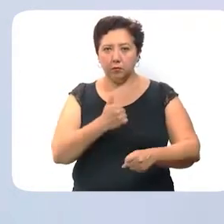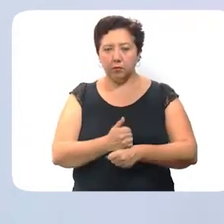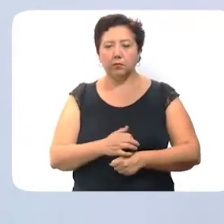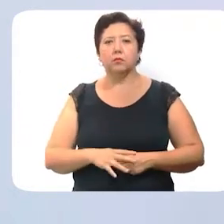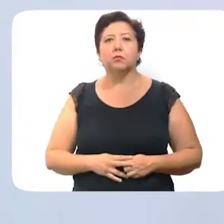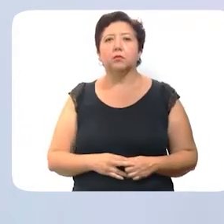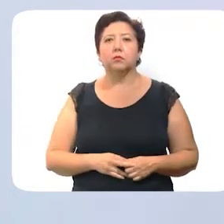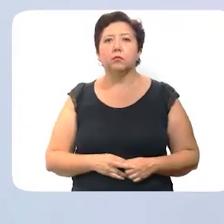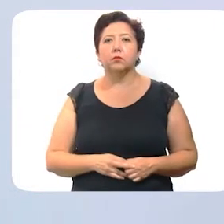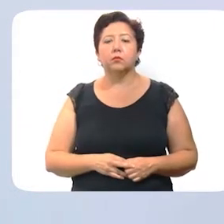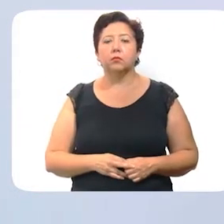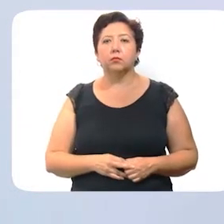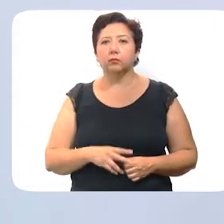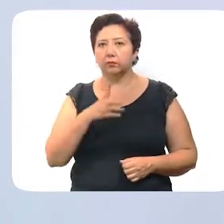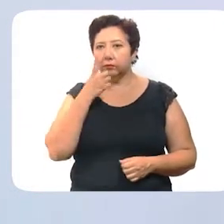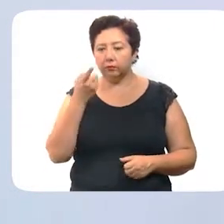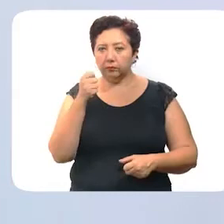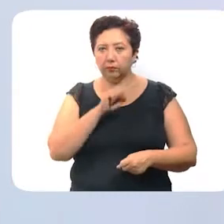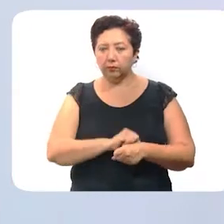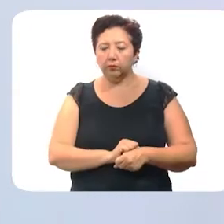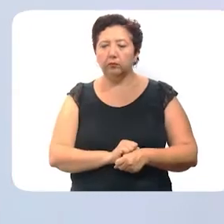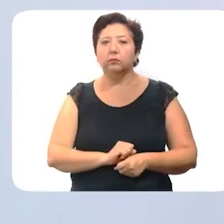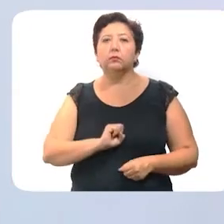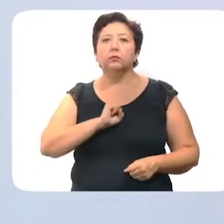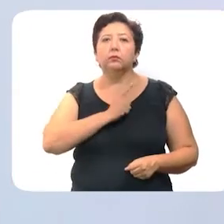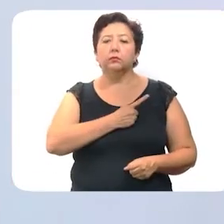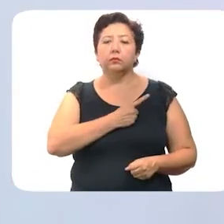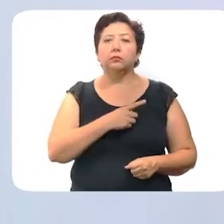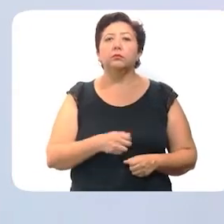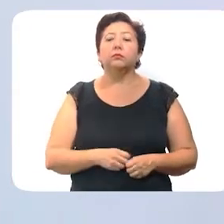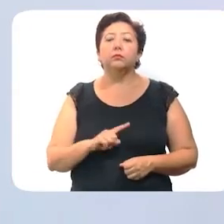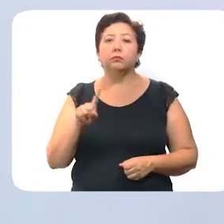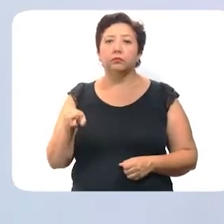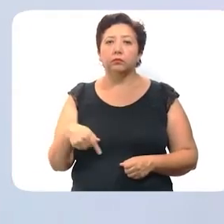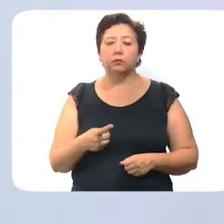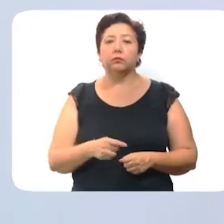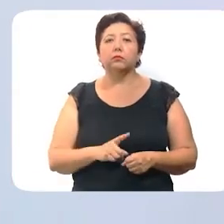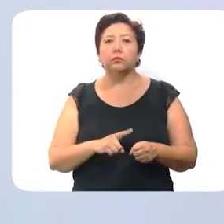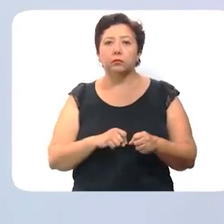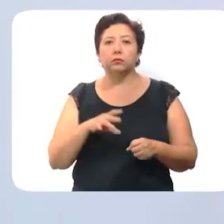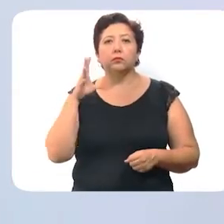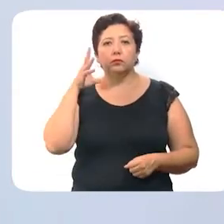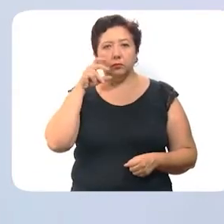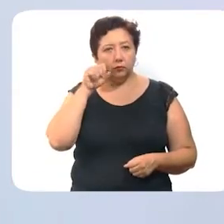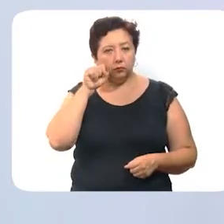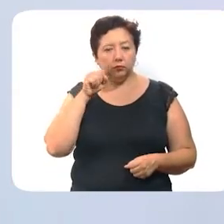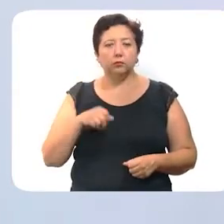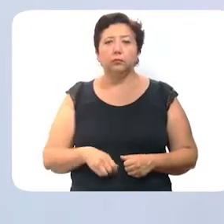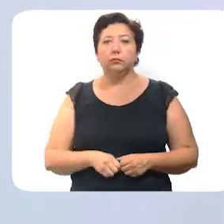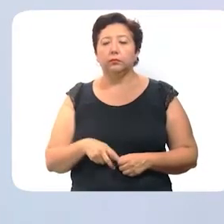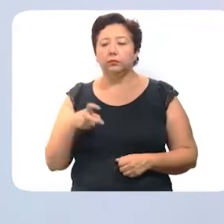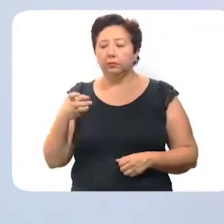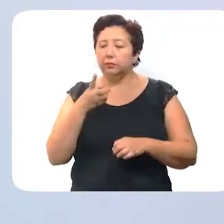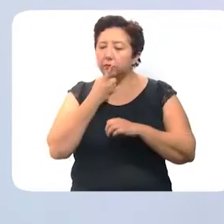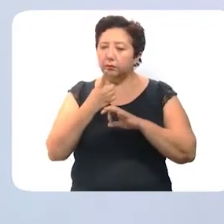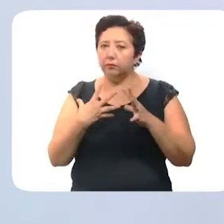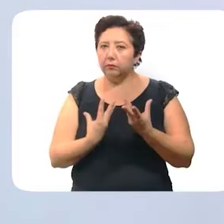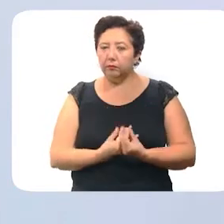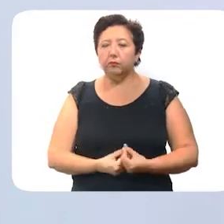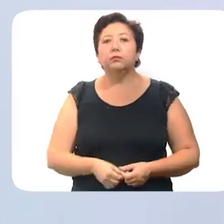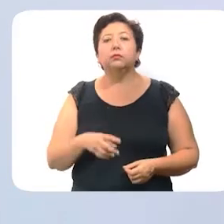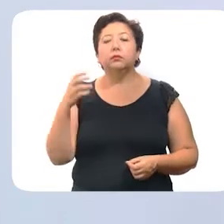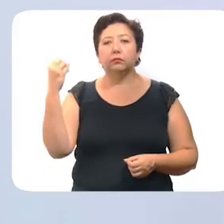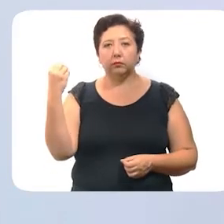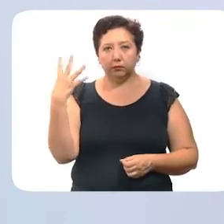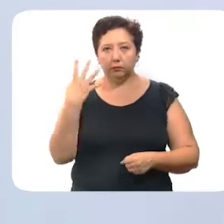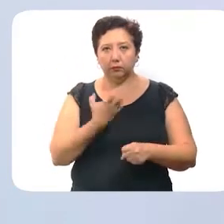99 años. Los indicadores semanales de nuestro semáforo estatal de salud marcan color naranja. Como hemos informado,